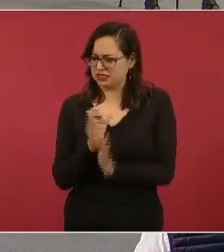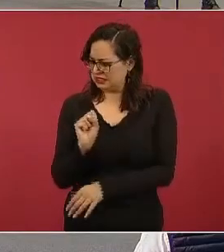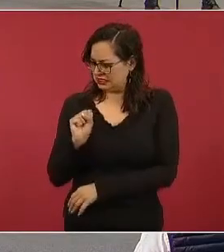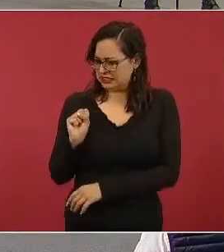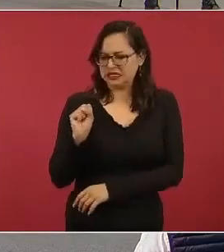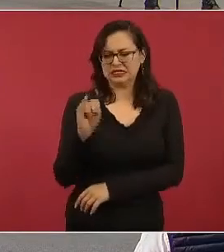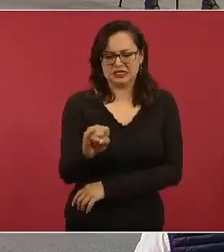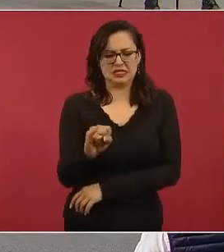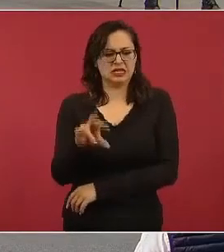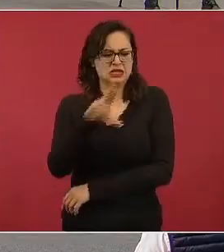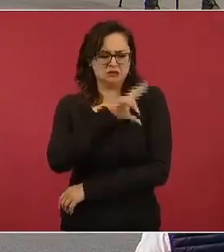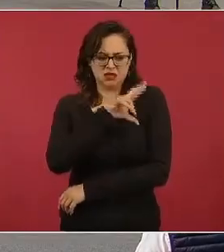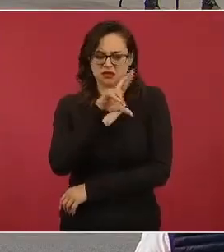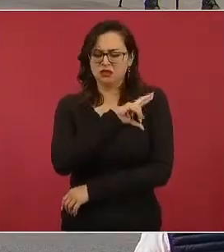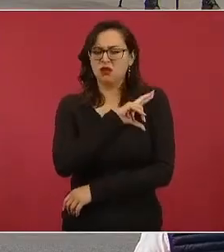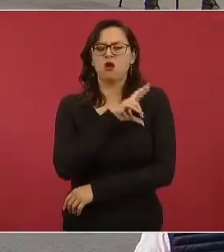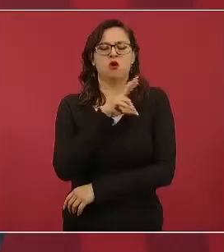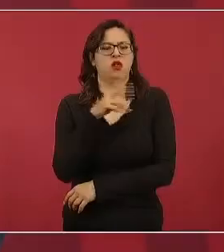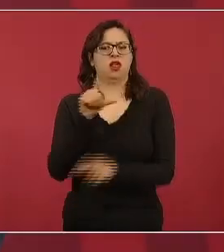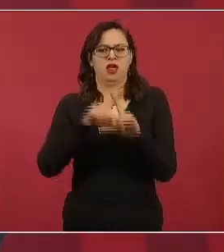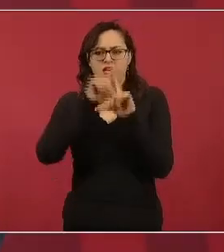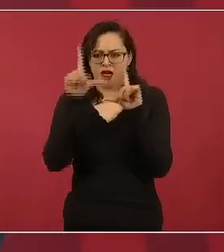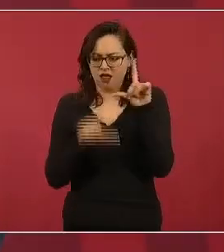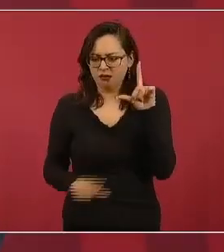particular, nacional y extranjera,